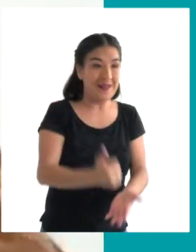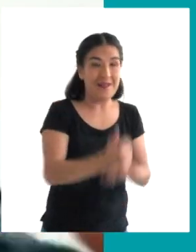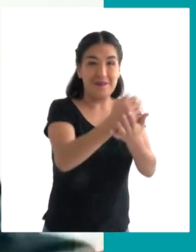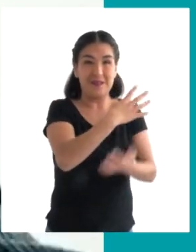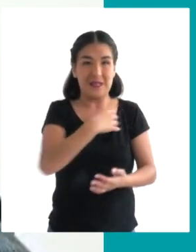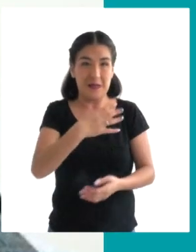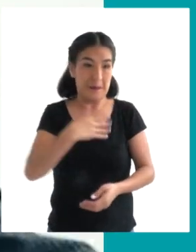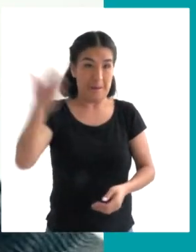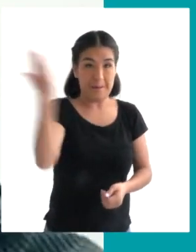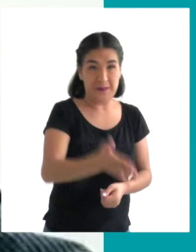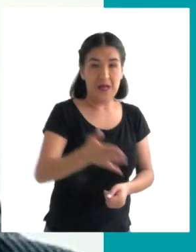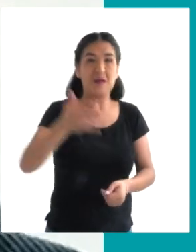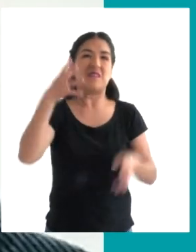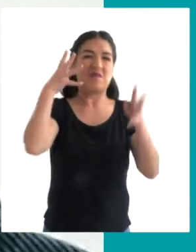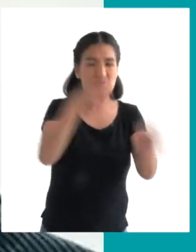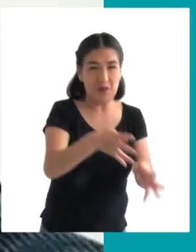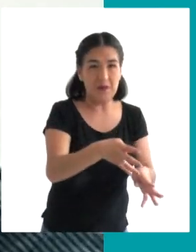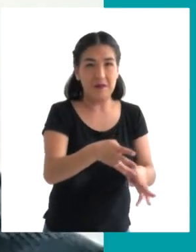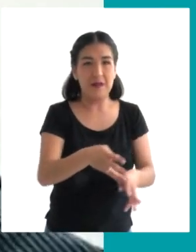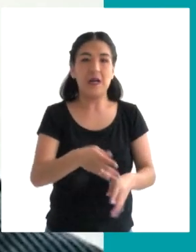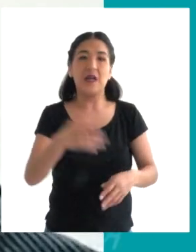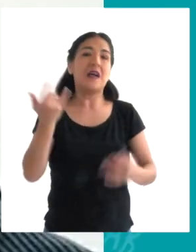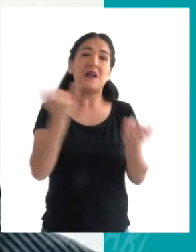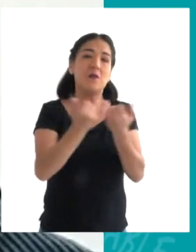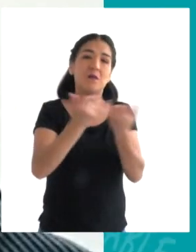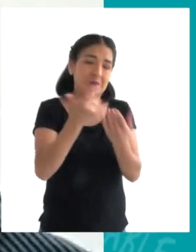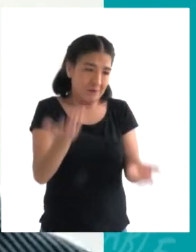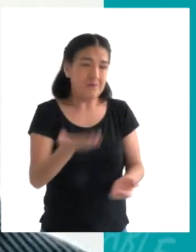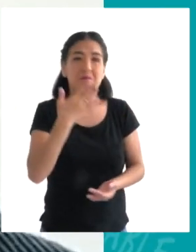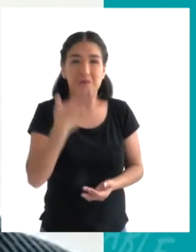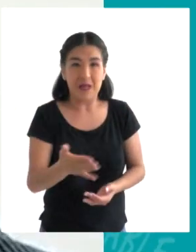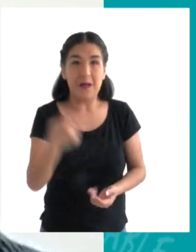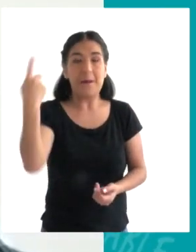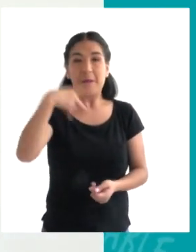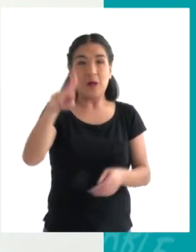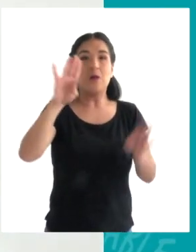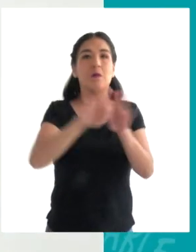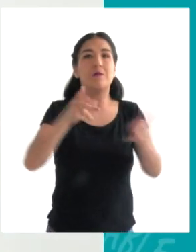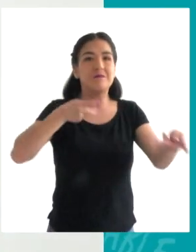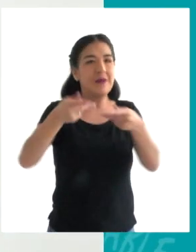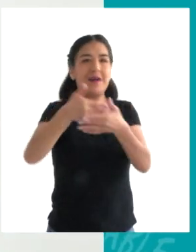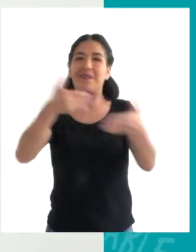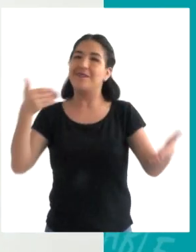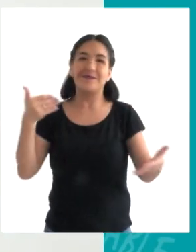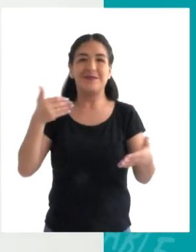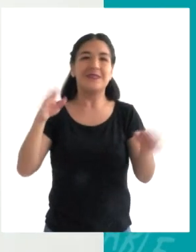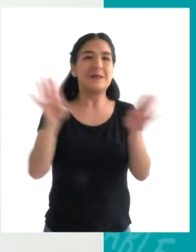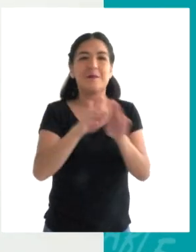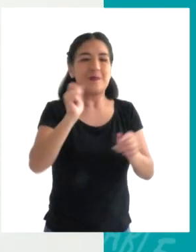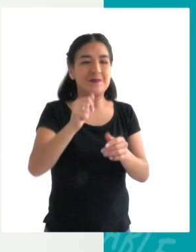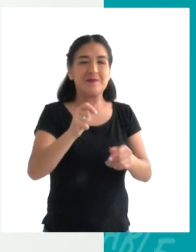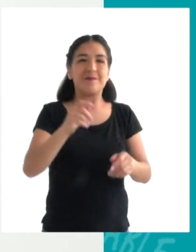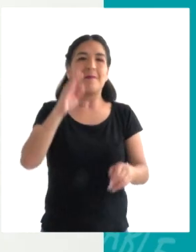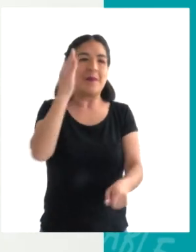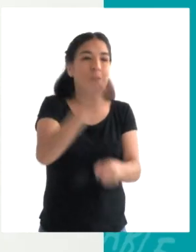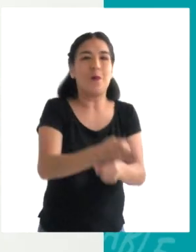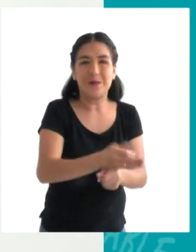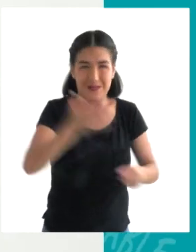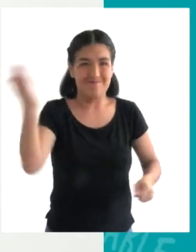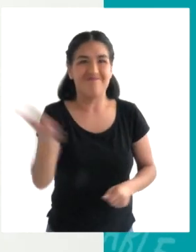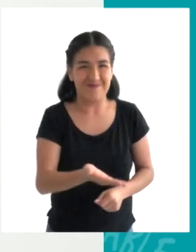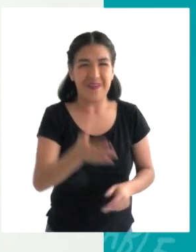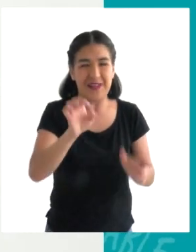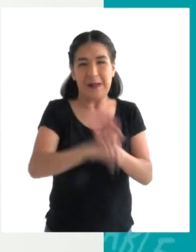les pegan o los regañan muy fuerte y lo están haciendo de buena intención, pero no está planeado. Para que algo funcione adecuadamente y para